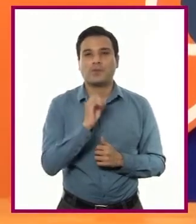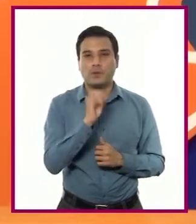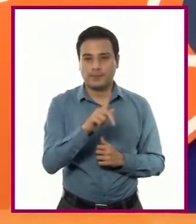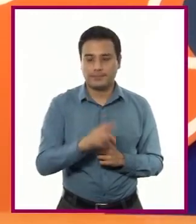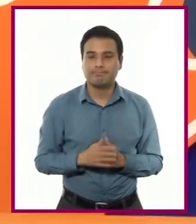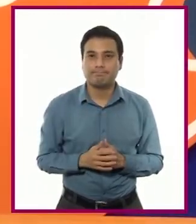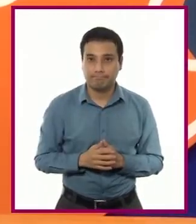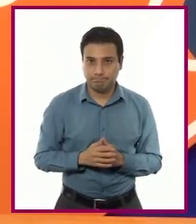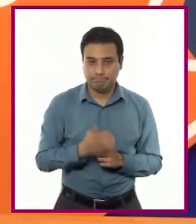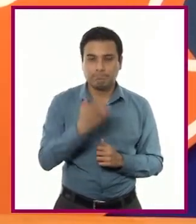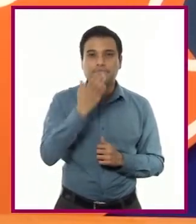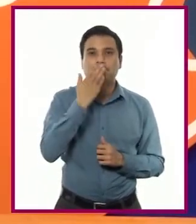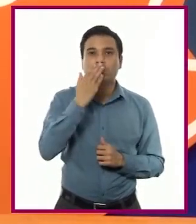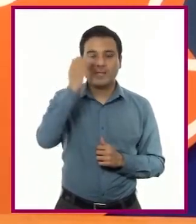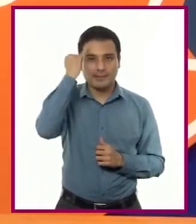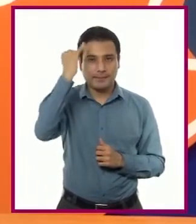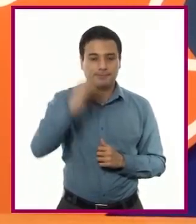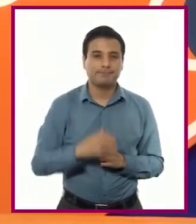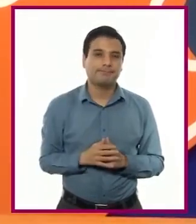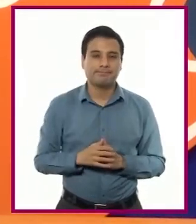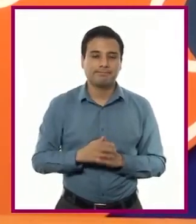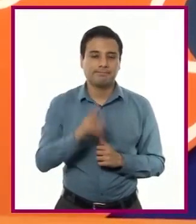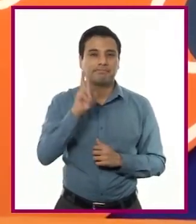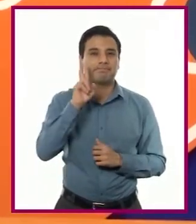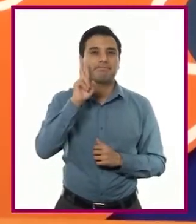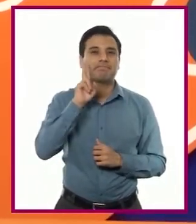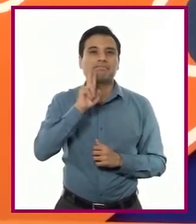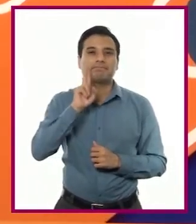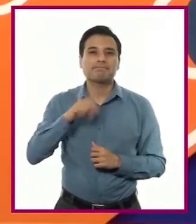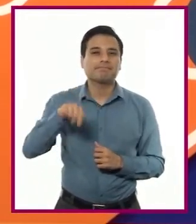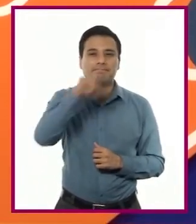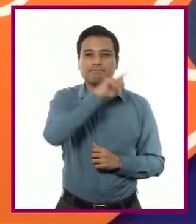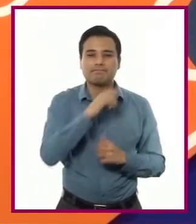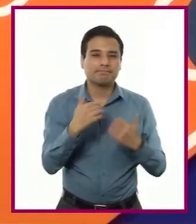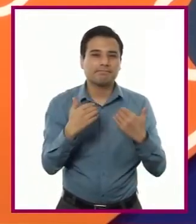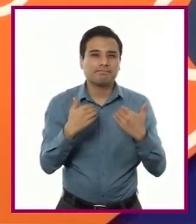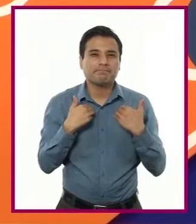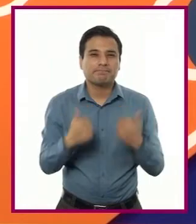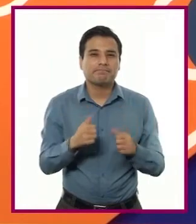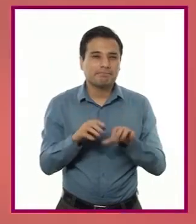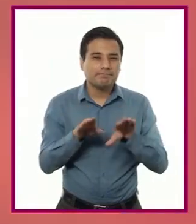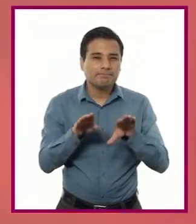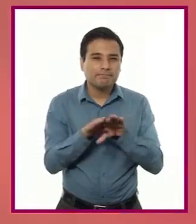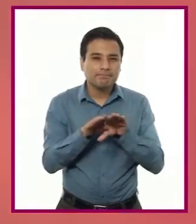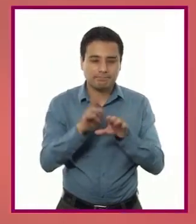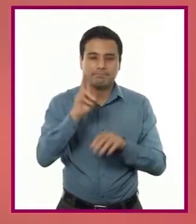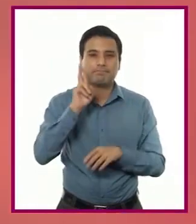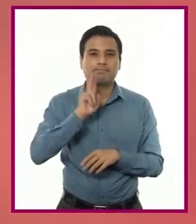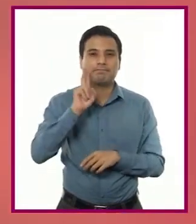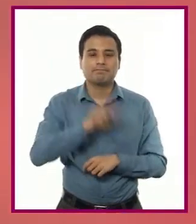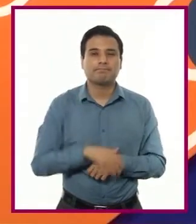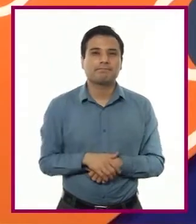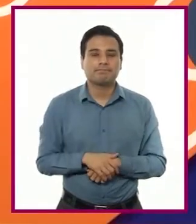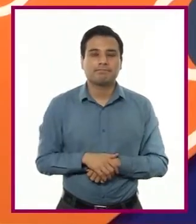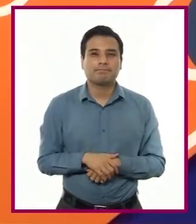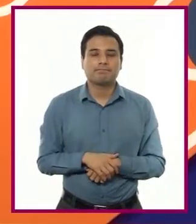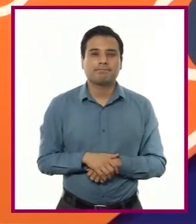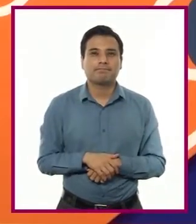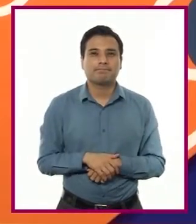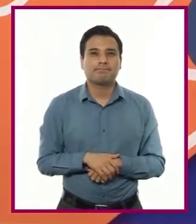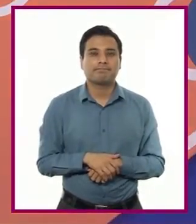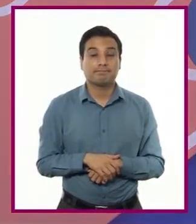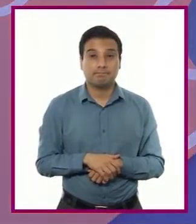Esa es una muy buena idea. Nos ayudará a ir comprendiendo cómo enfrentar estos reactivos. Yo la primera